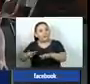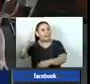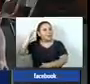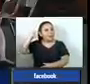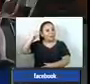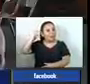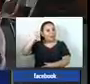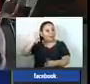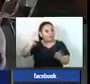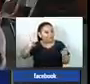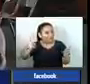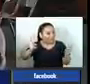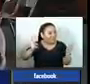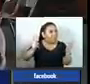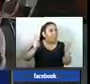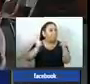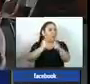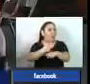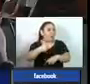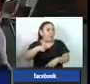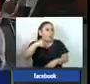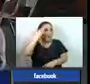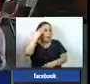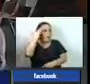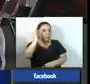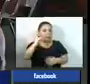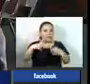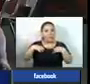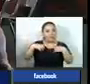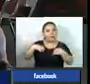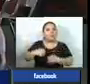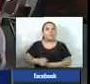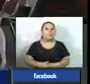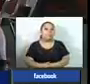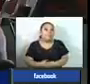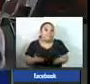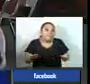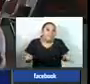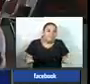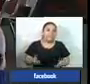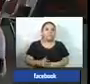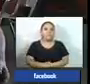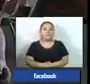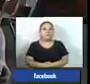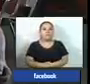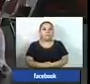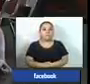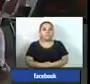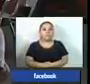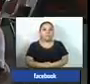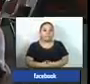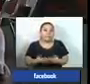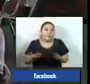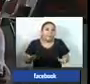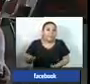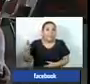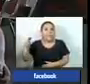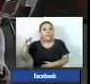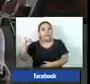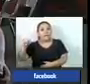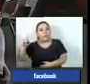como radical o sea un cambio que no me esperaba en la vida pero pues ni modo de ver que